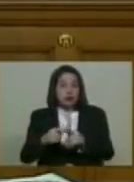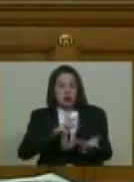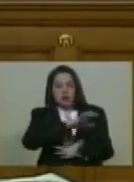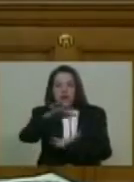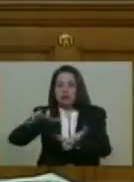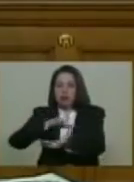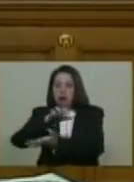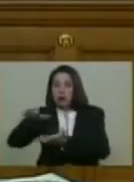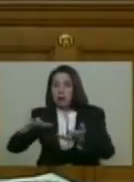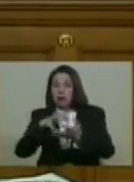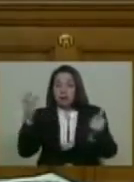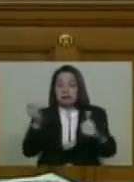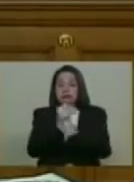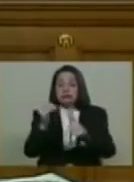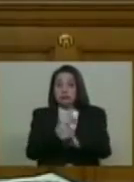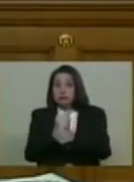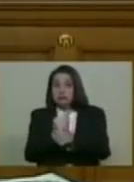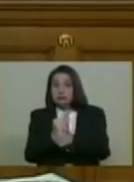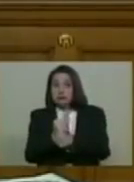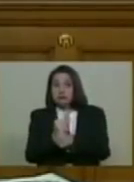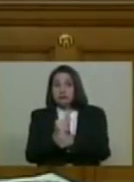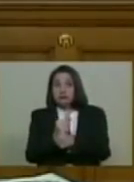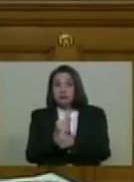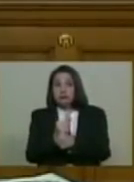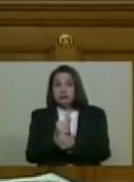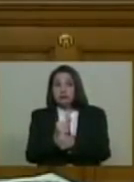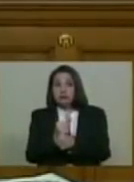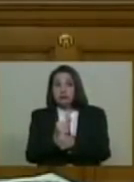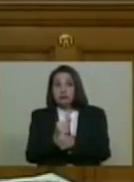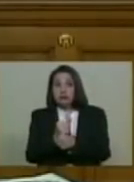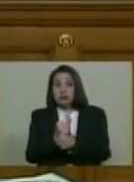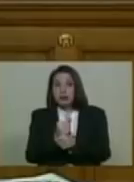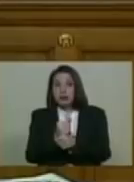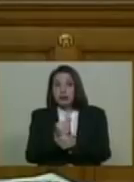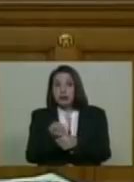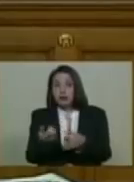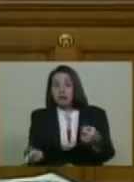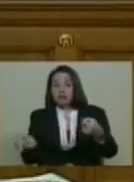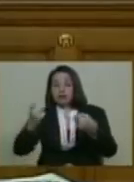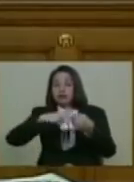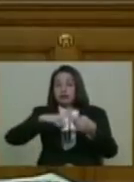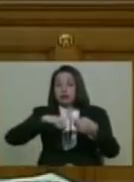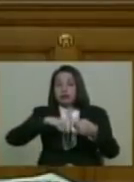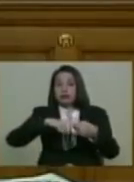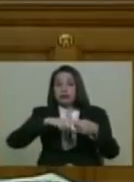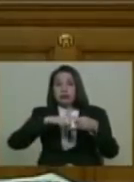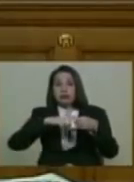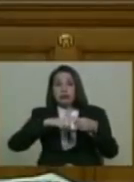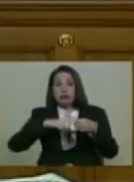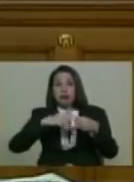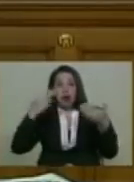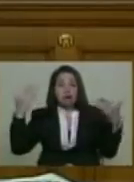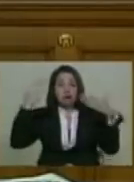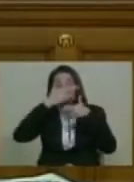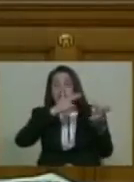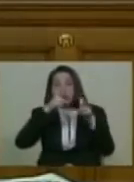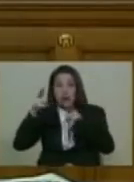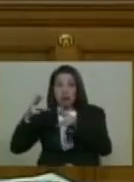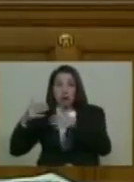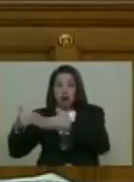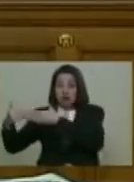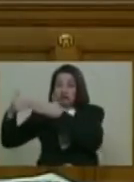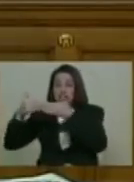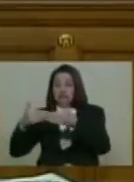varios de estos grupos sumados al terrorismo no nos confiemos hay un imperio